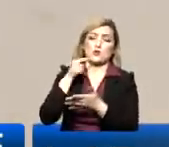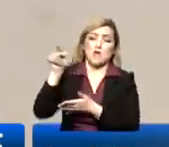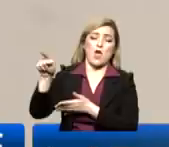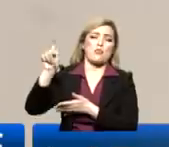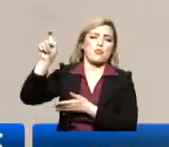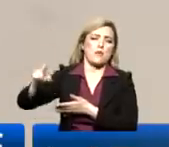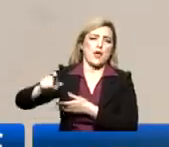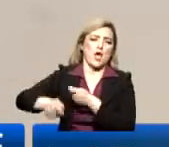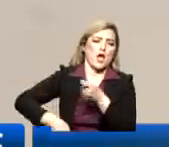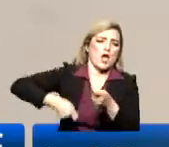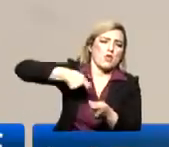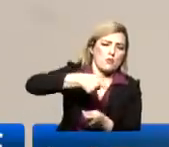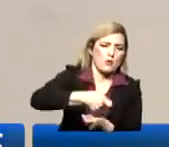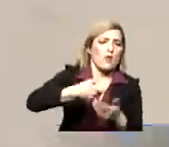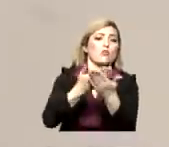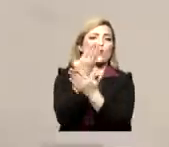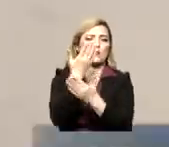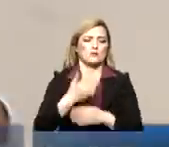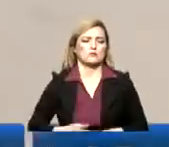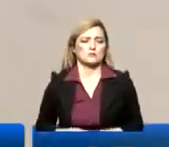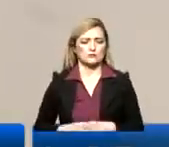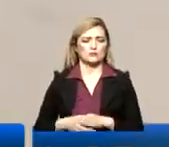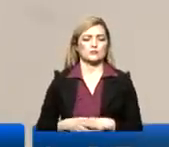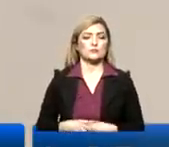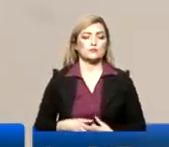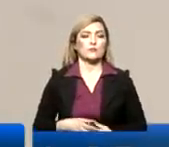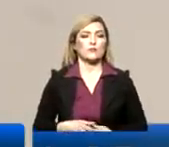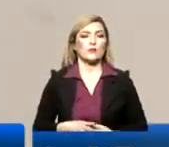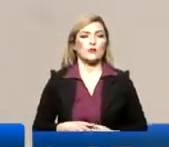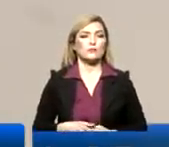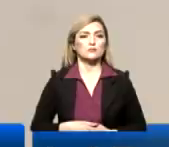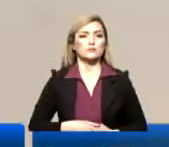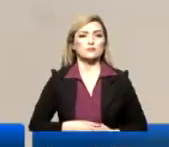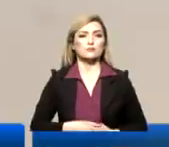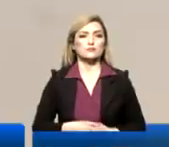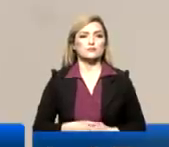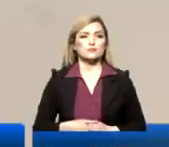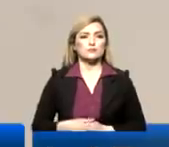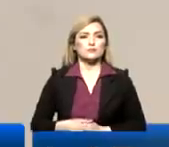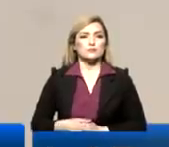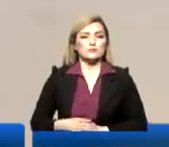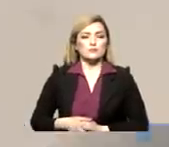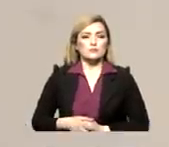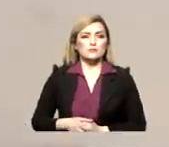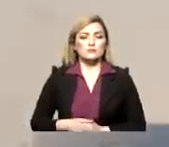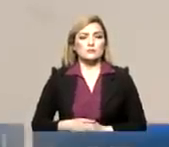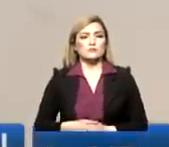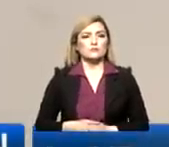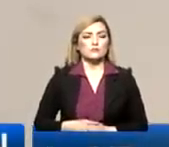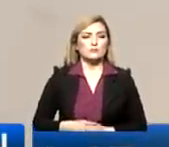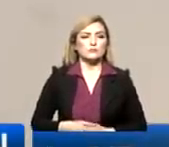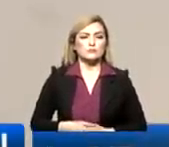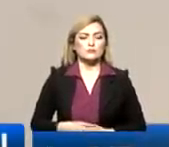que unos días antes de caducar, el proveedor te podrá poner pruebas sin caducidad. Sin embargo, estas pruebas